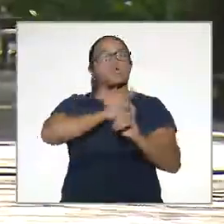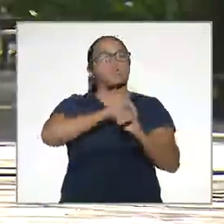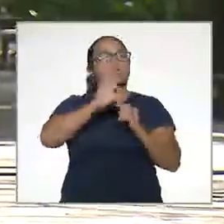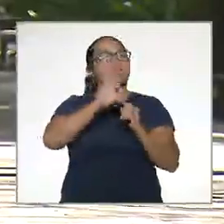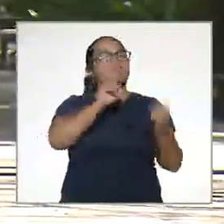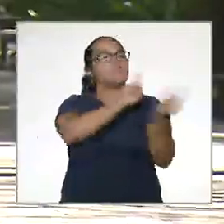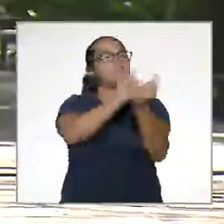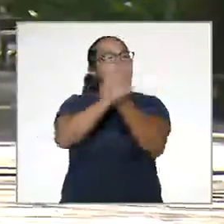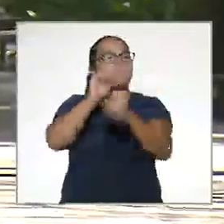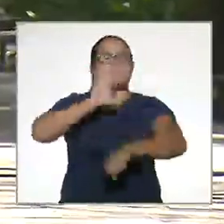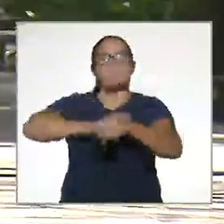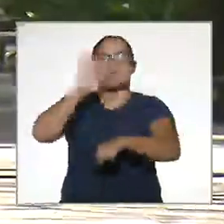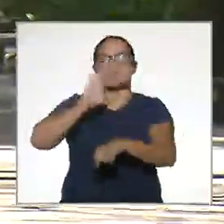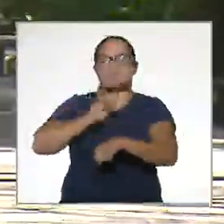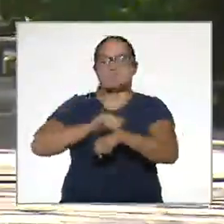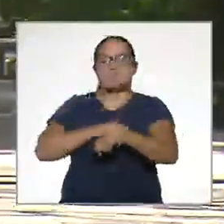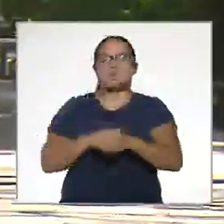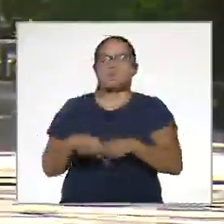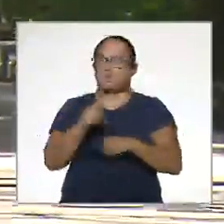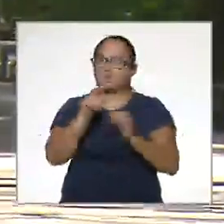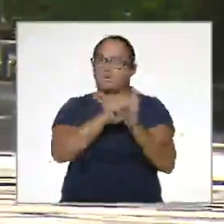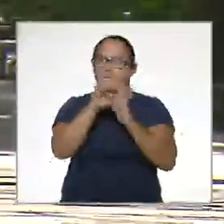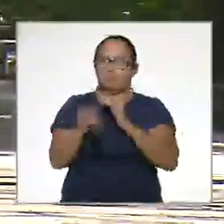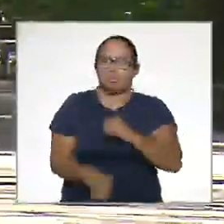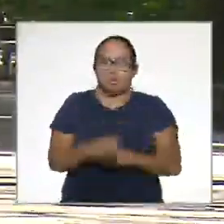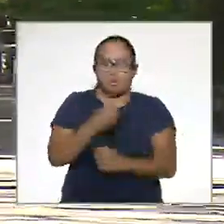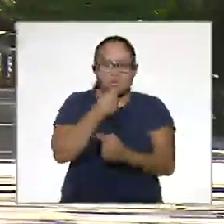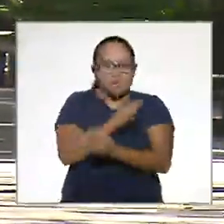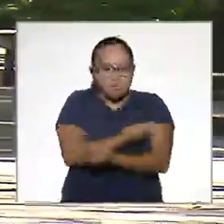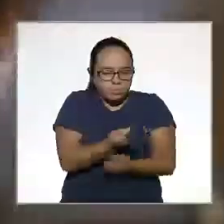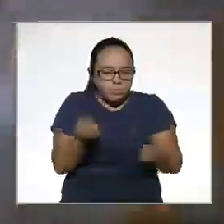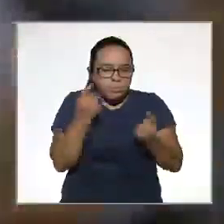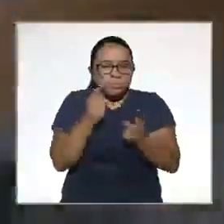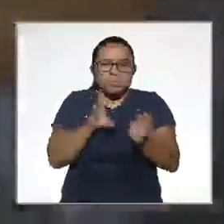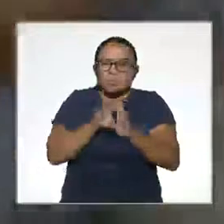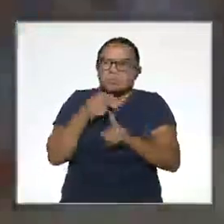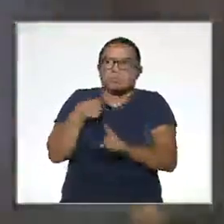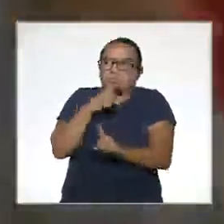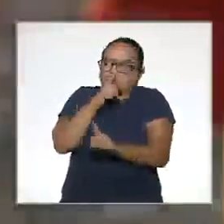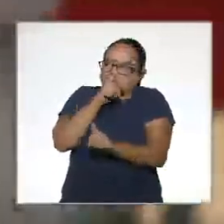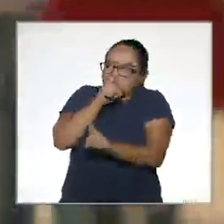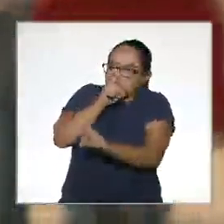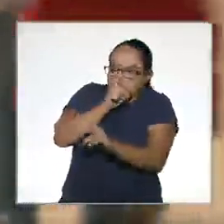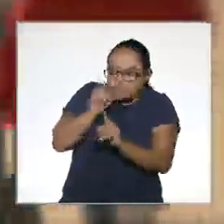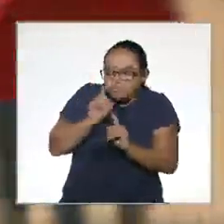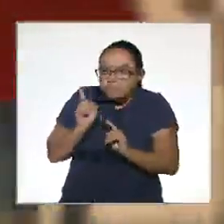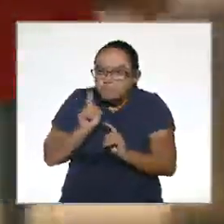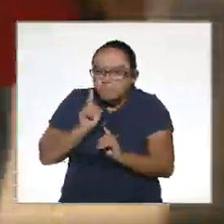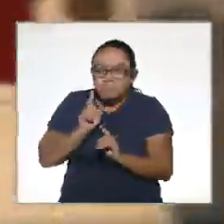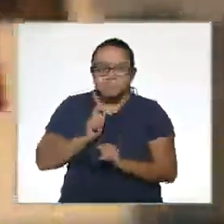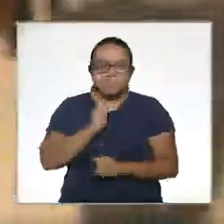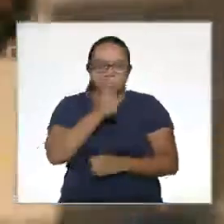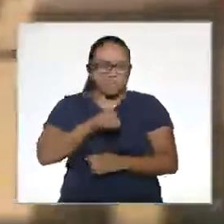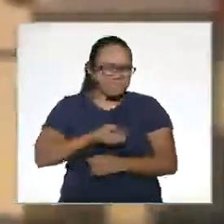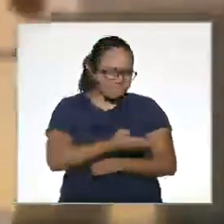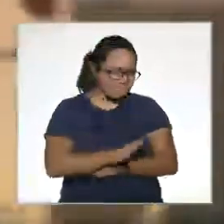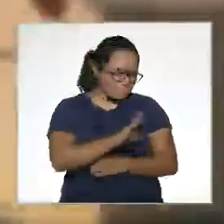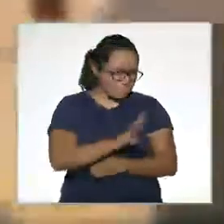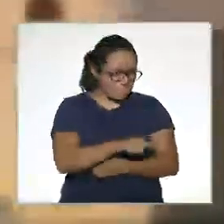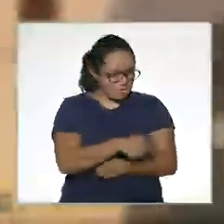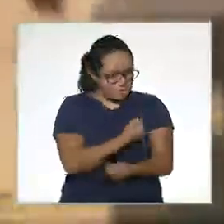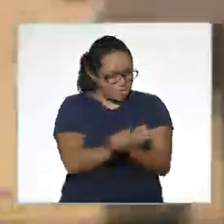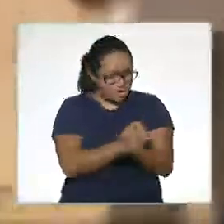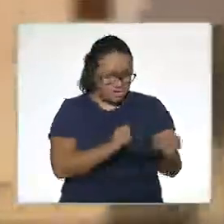¿Y qué pensamos de los niños y niñas introvertidos? Pues los encasillamos como si fueran personas aburridas,